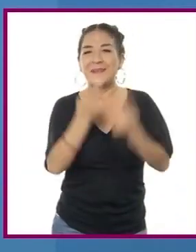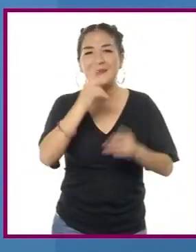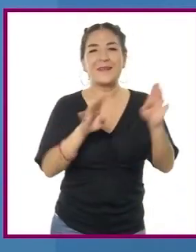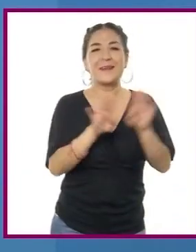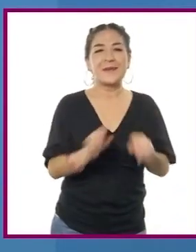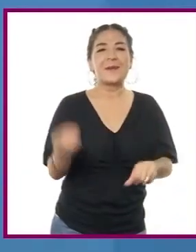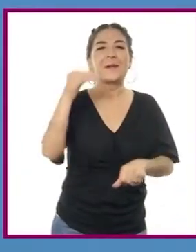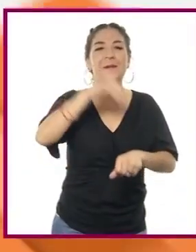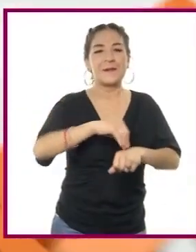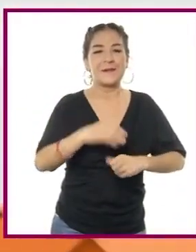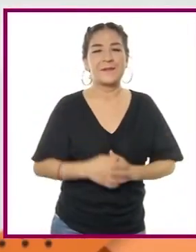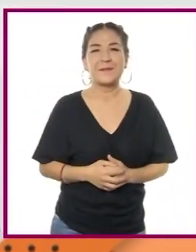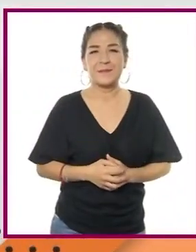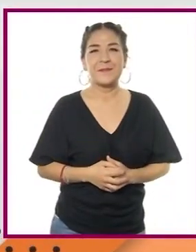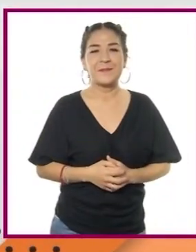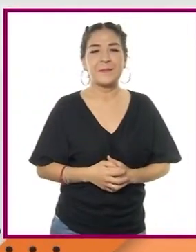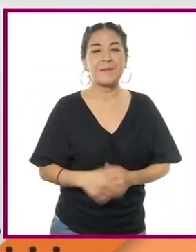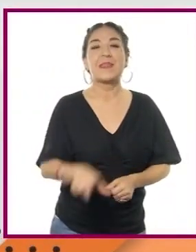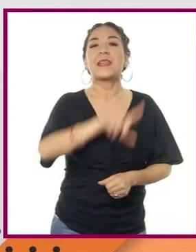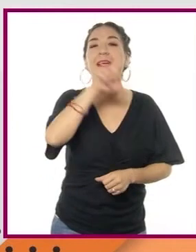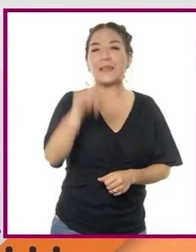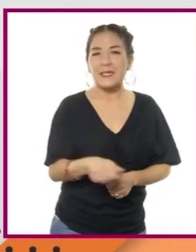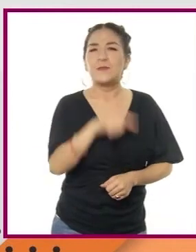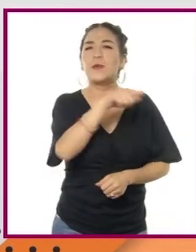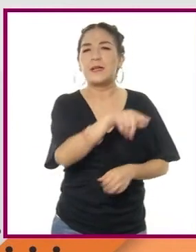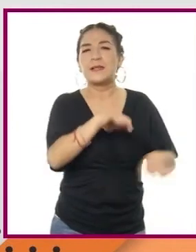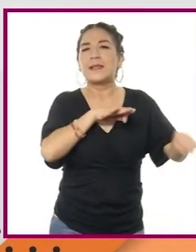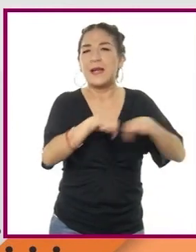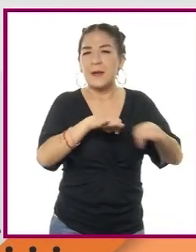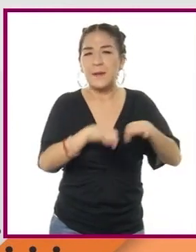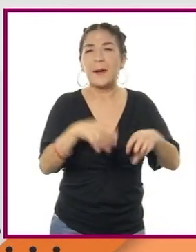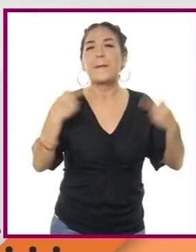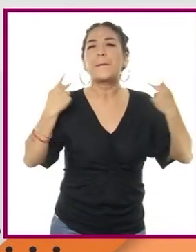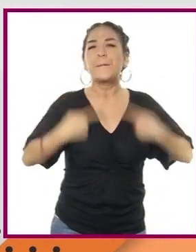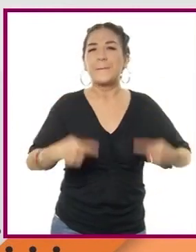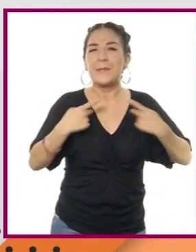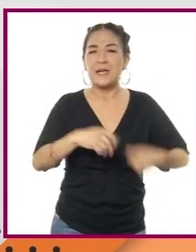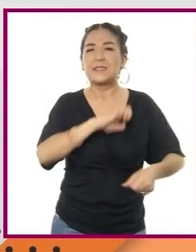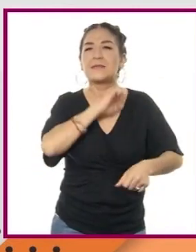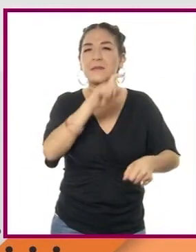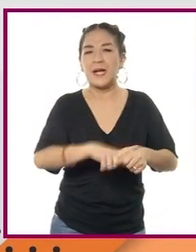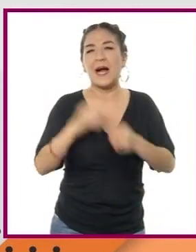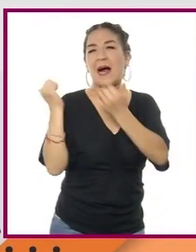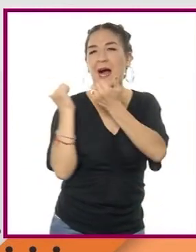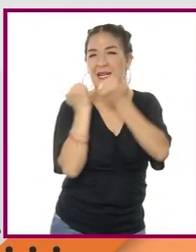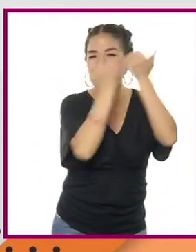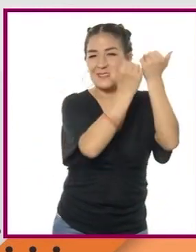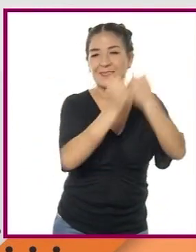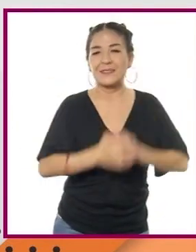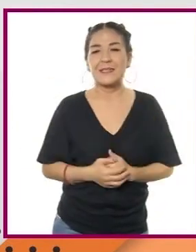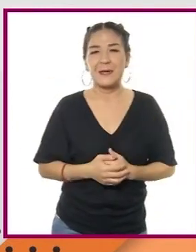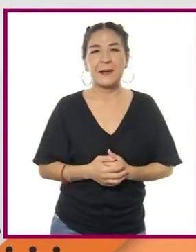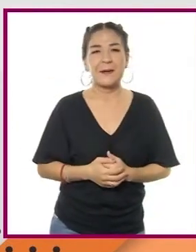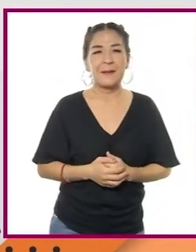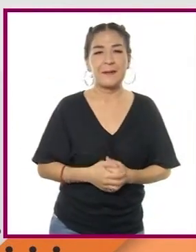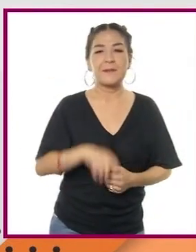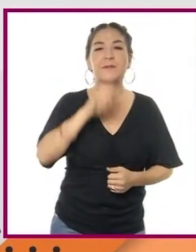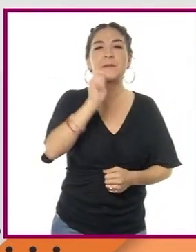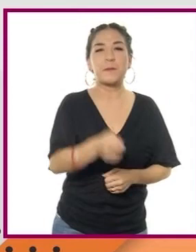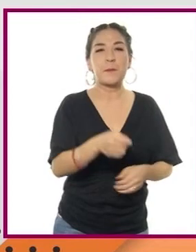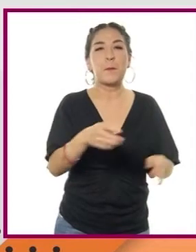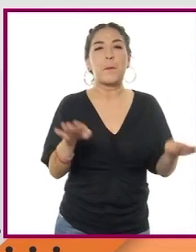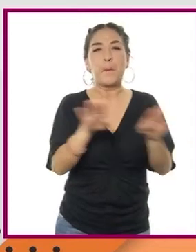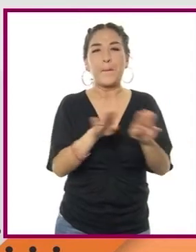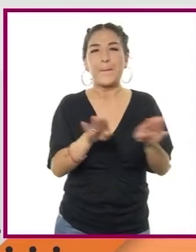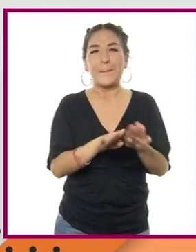complementar sus ingresos. Después estaban los trabajadores especializados como cañabeleros, expertos en la siembra de